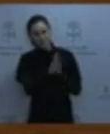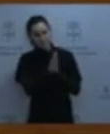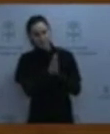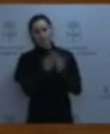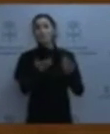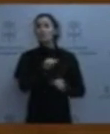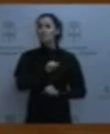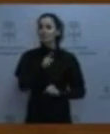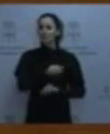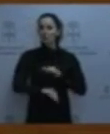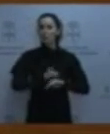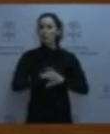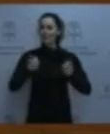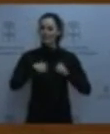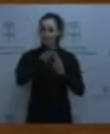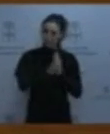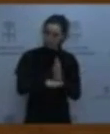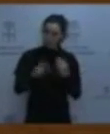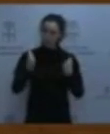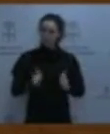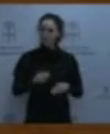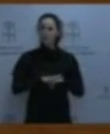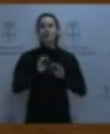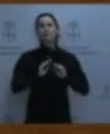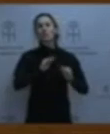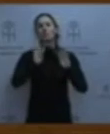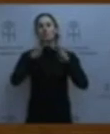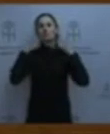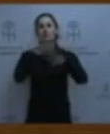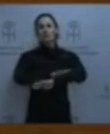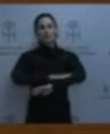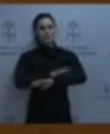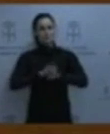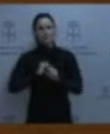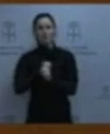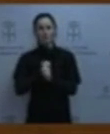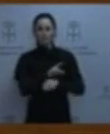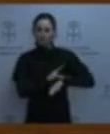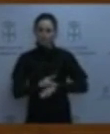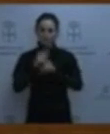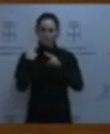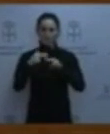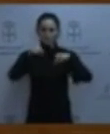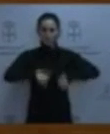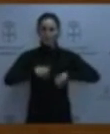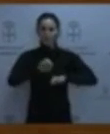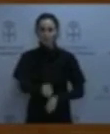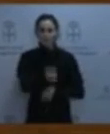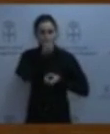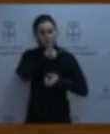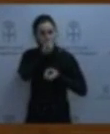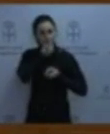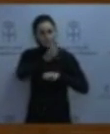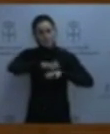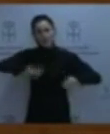grupo espera también el cumplimiento inmediato de la misma por parte del Consejo de Gobierno, en esa labor de orientación política que aquí hoy expresamos de forma